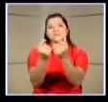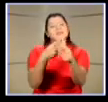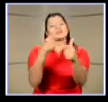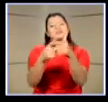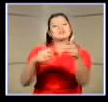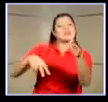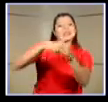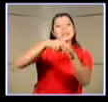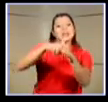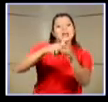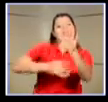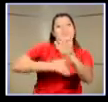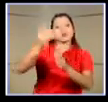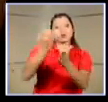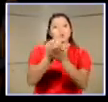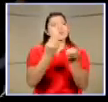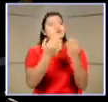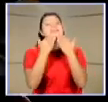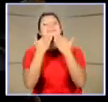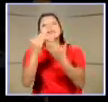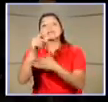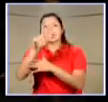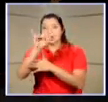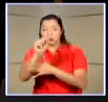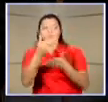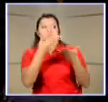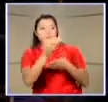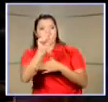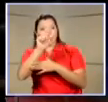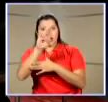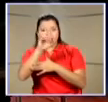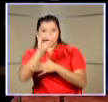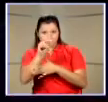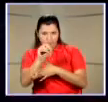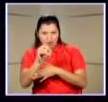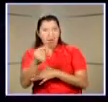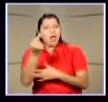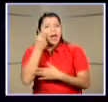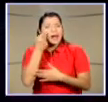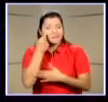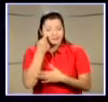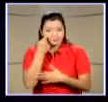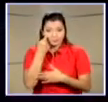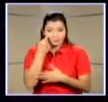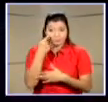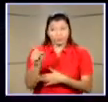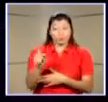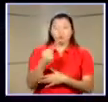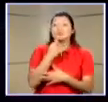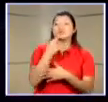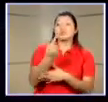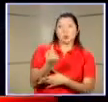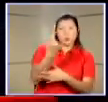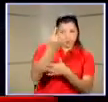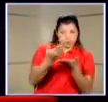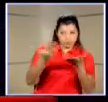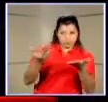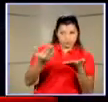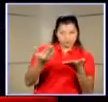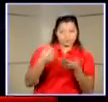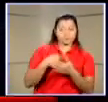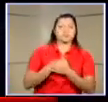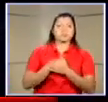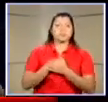los costarricenses. Muy bien, muchas gracias, don Luis. Don Albino. Vamos a ver, hay una primera parte que usted dijo que yo se la suscribo,